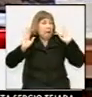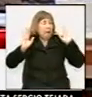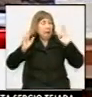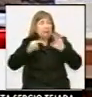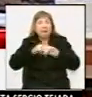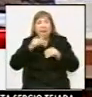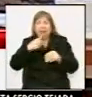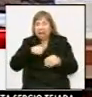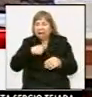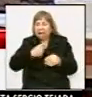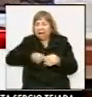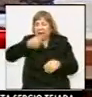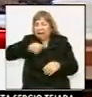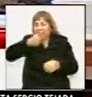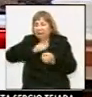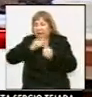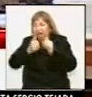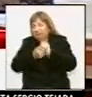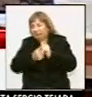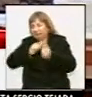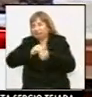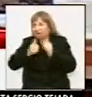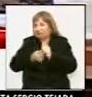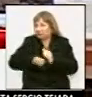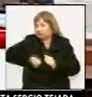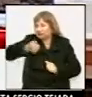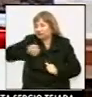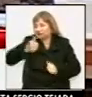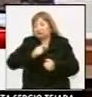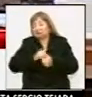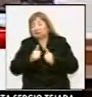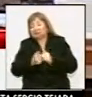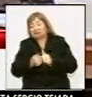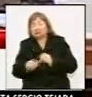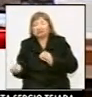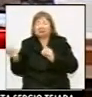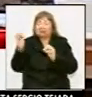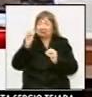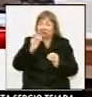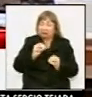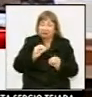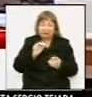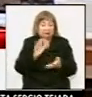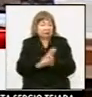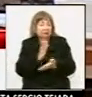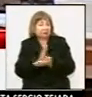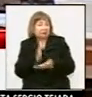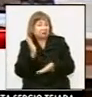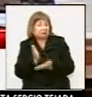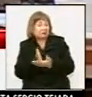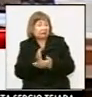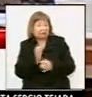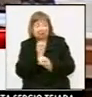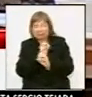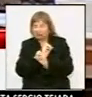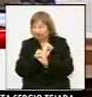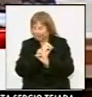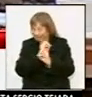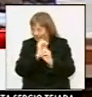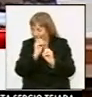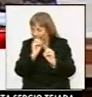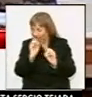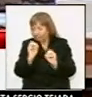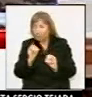ido cambiando directores de las direcciones concentradas y he ido cambiando directores, he ido imponiendo procedimientos administrativos sin ningún tipo de